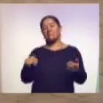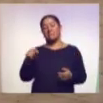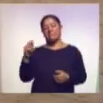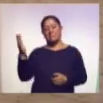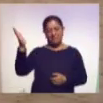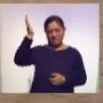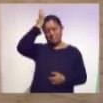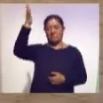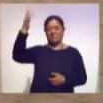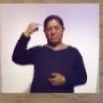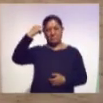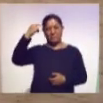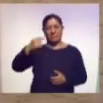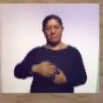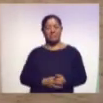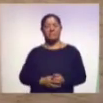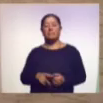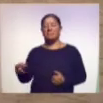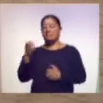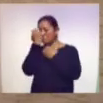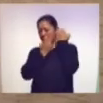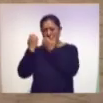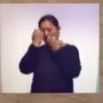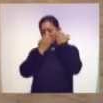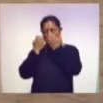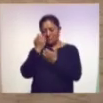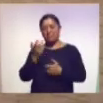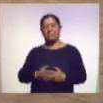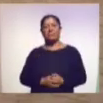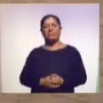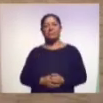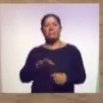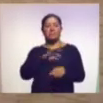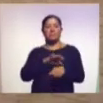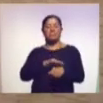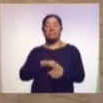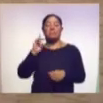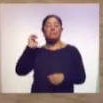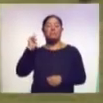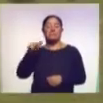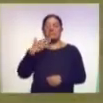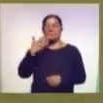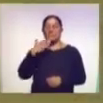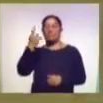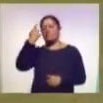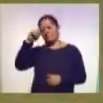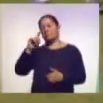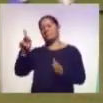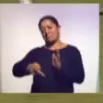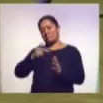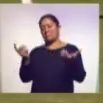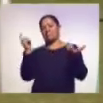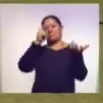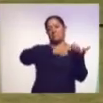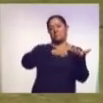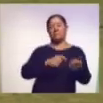cabeza y no se ha podido recuperar, está en estudios y ojalá se pueda recuperar pronto para que pueda nuevamente estar entrenando con nosotros. No lo olvide, Lobos